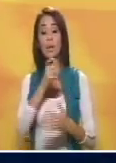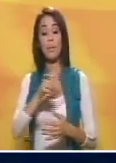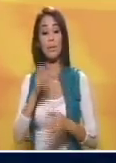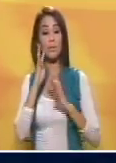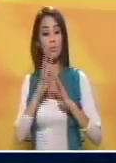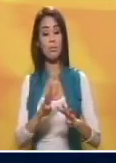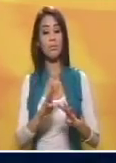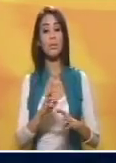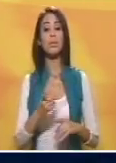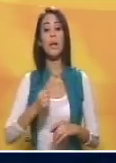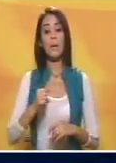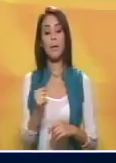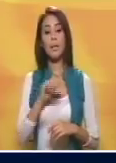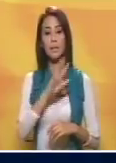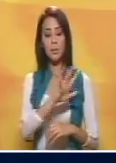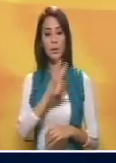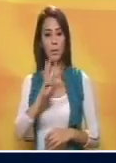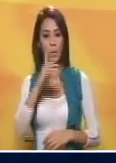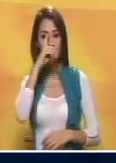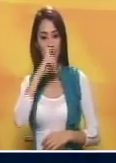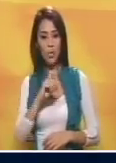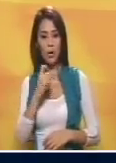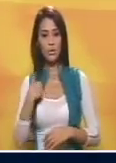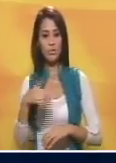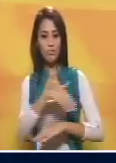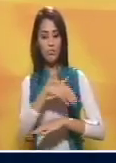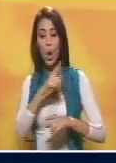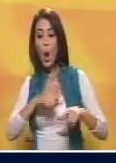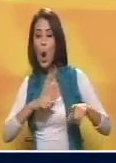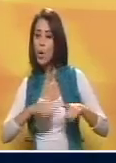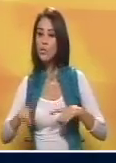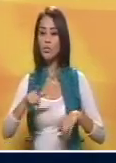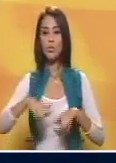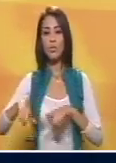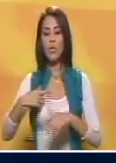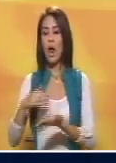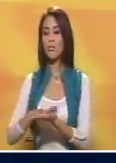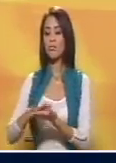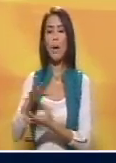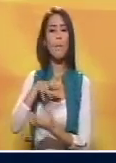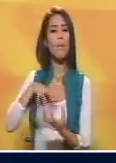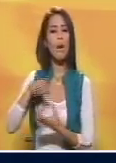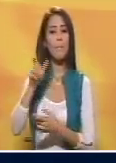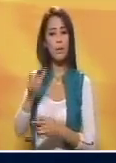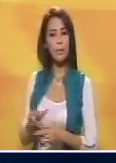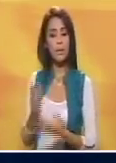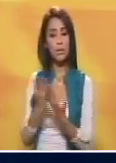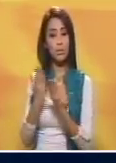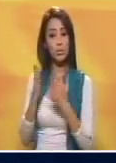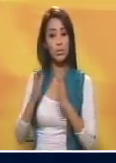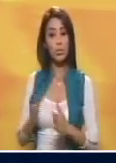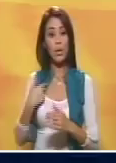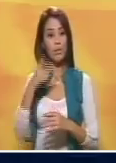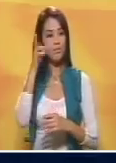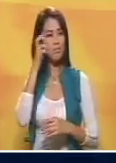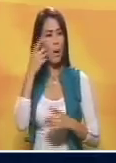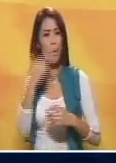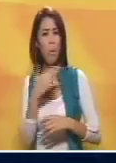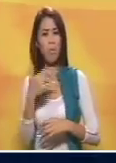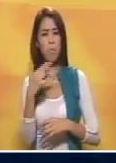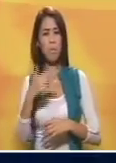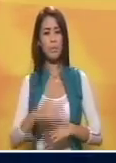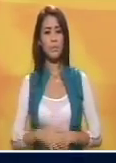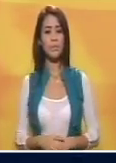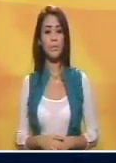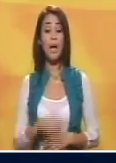Scott Peterson, de 54 años, estaba en otro lugar resolviendo un problema con una alumna cuando sonaron los primeros disparos.